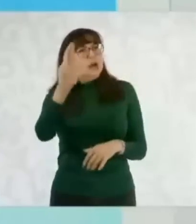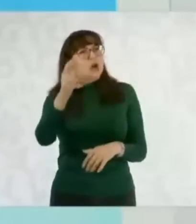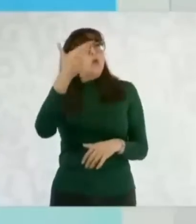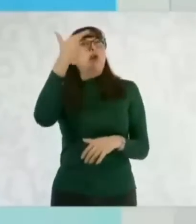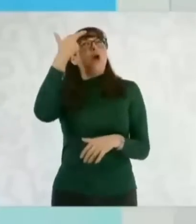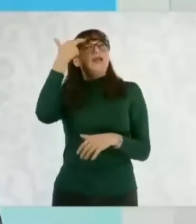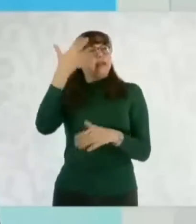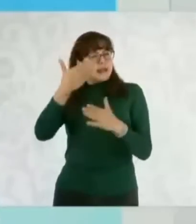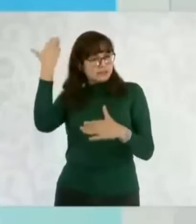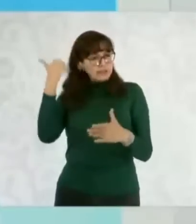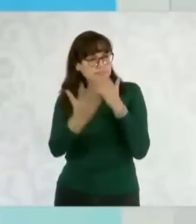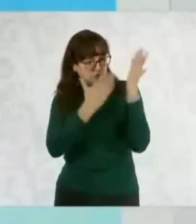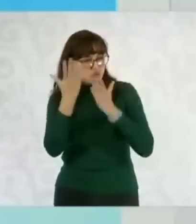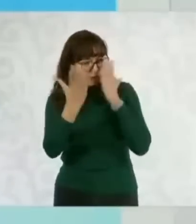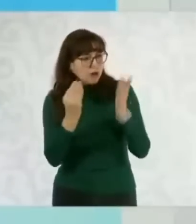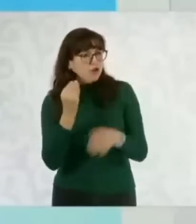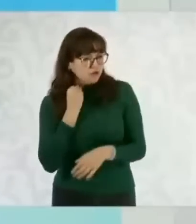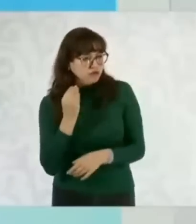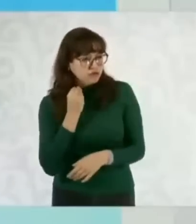tienen algo de